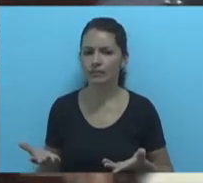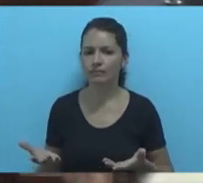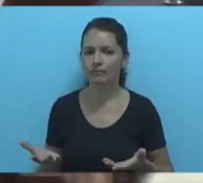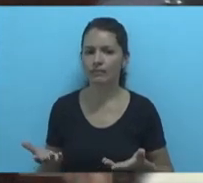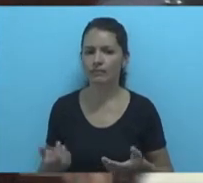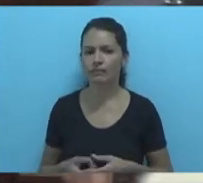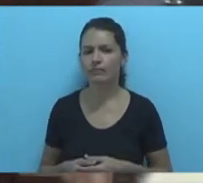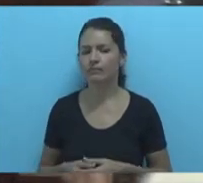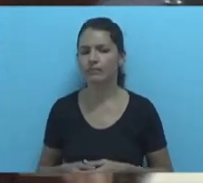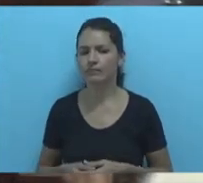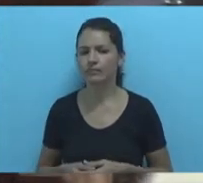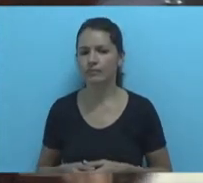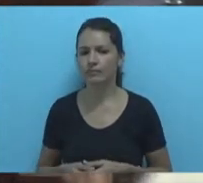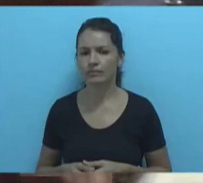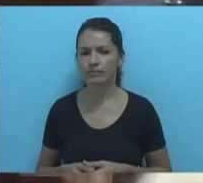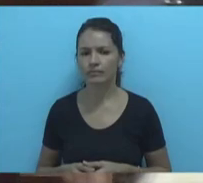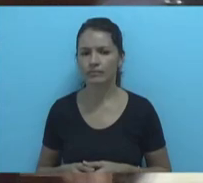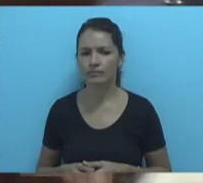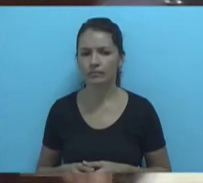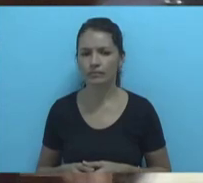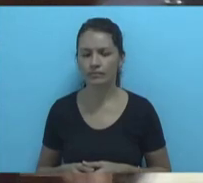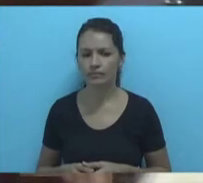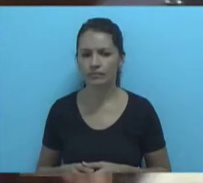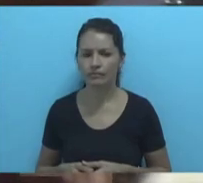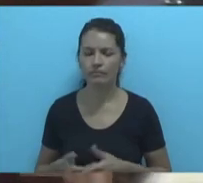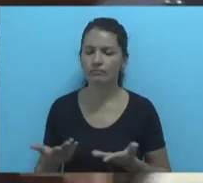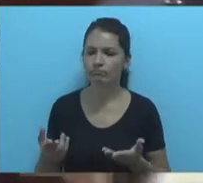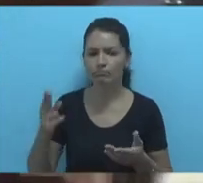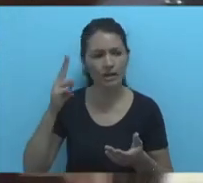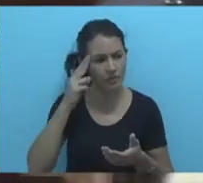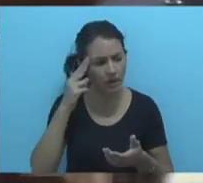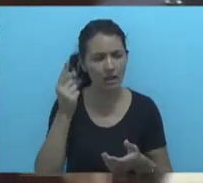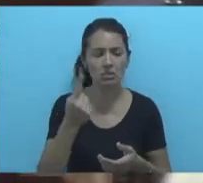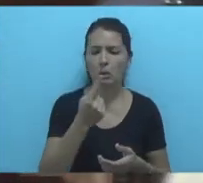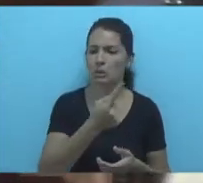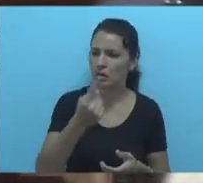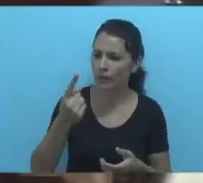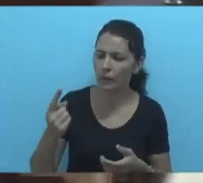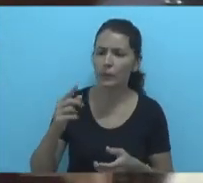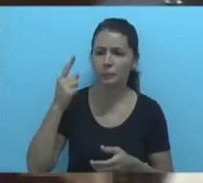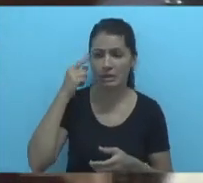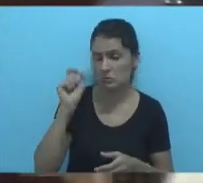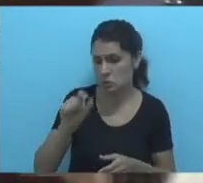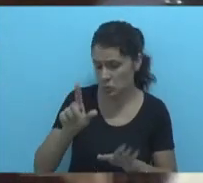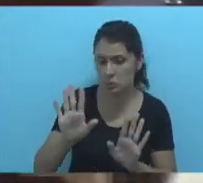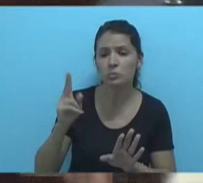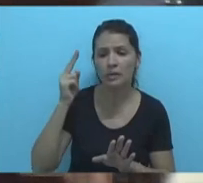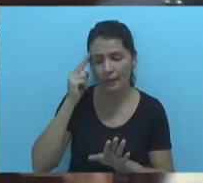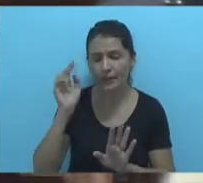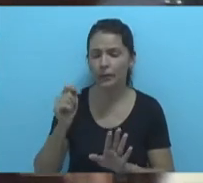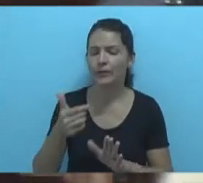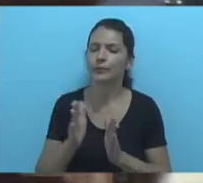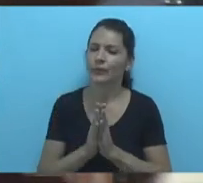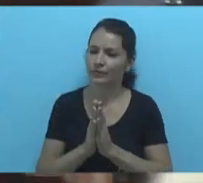ni empañe las valoraciones políticas que se hagan, que son totalmente legítimas y necesarias, sí pido que